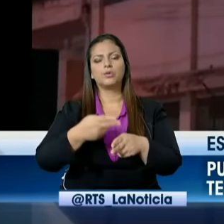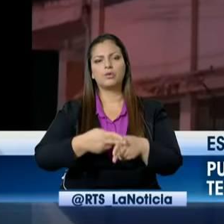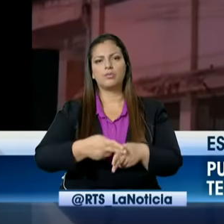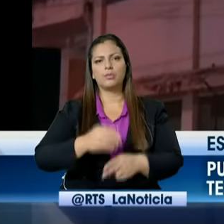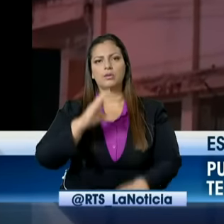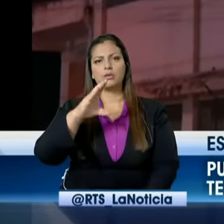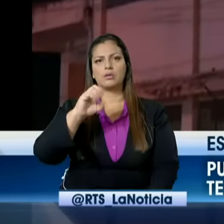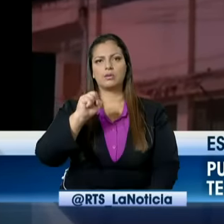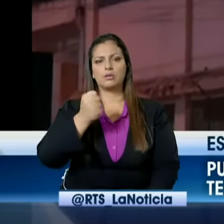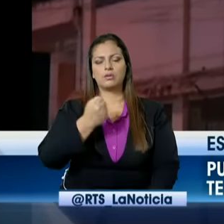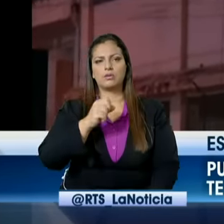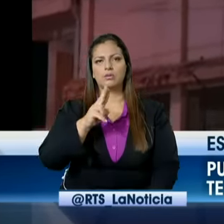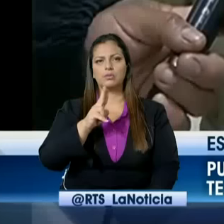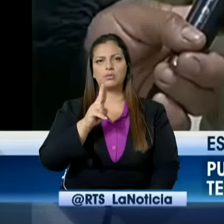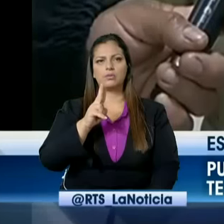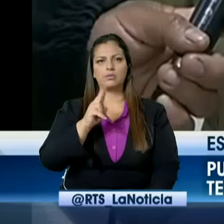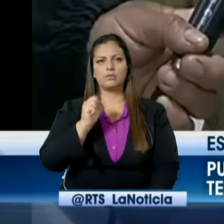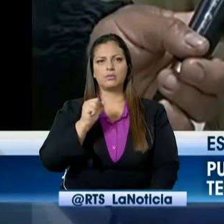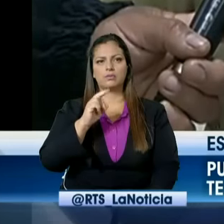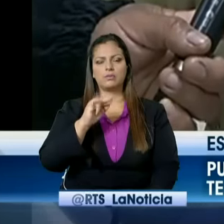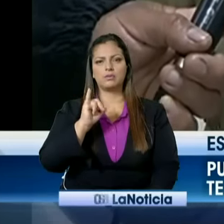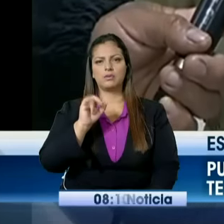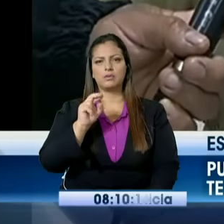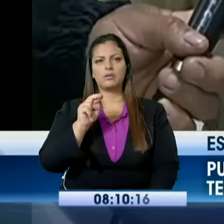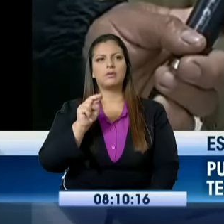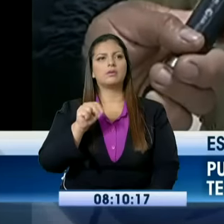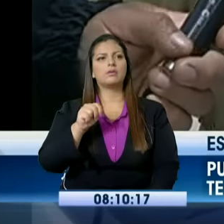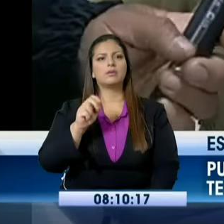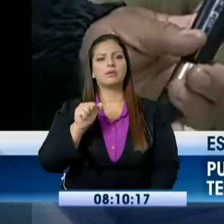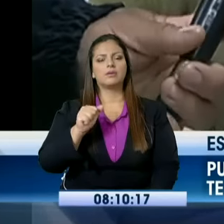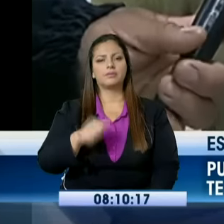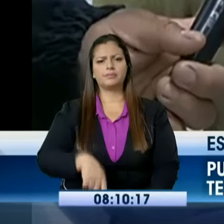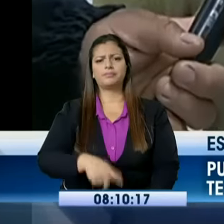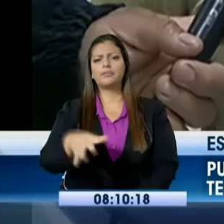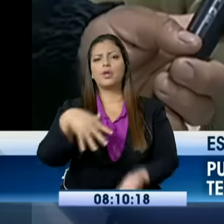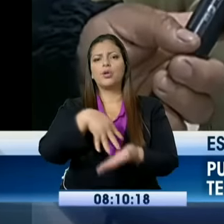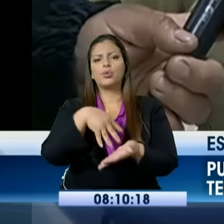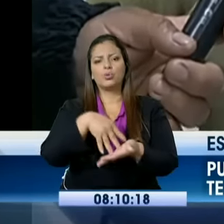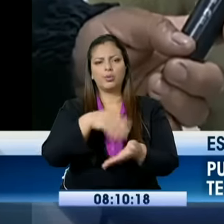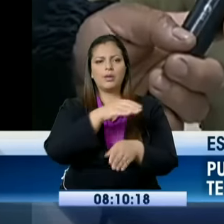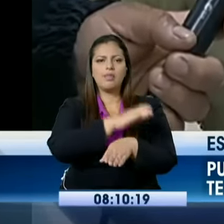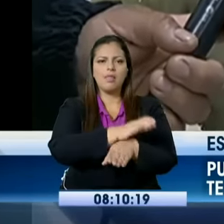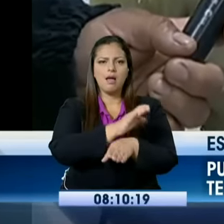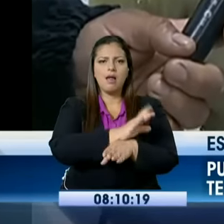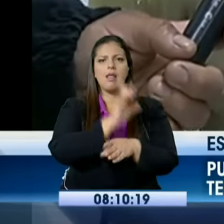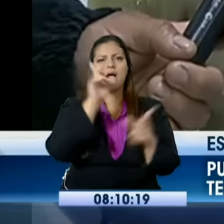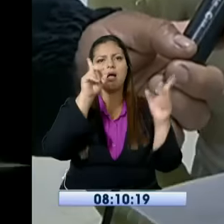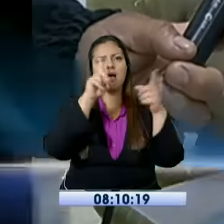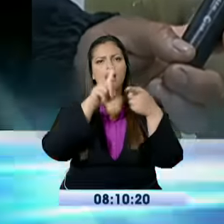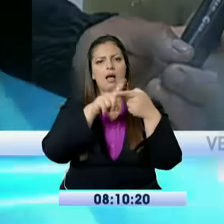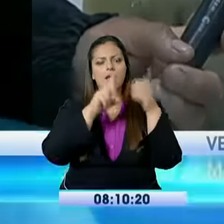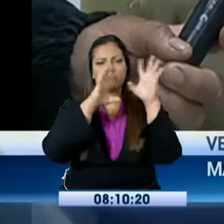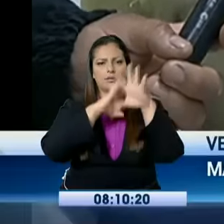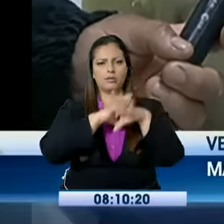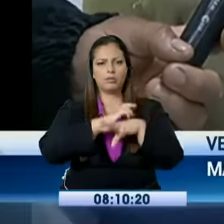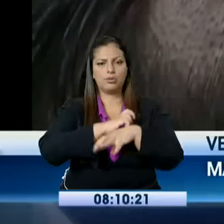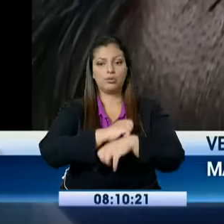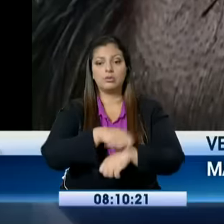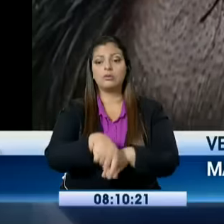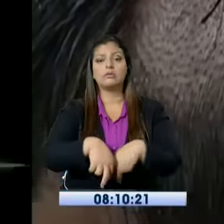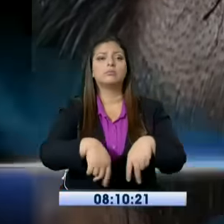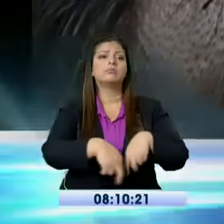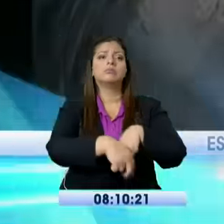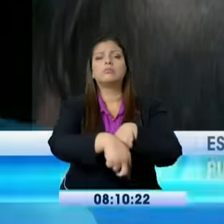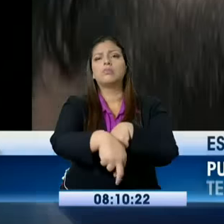el noroeste de Guayaquil. Él está en la vespertina y todo eso es sólido, no hay luces y por ahí es